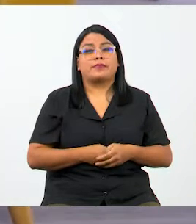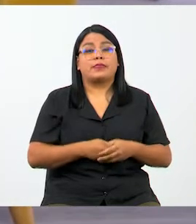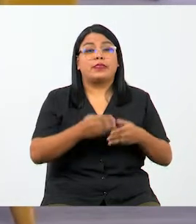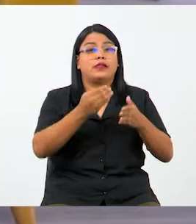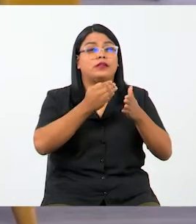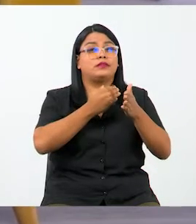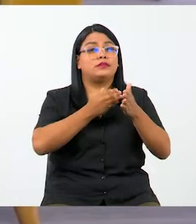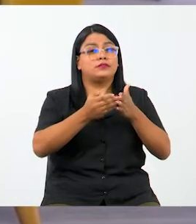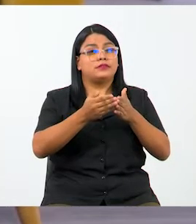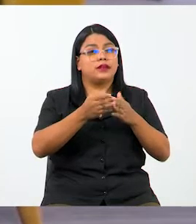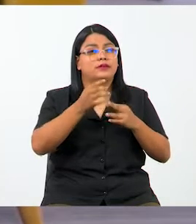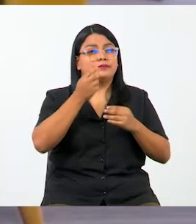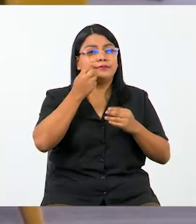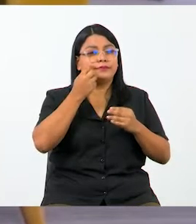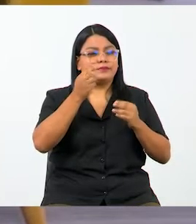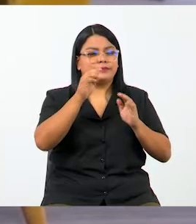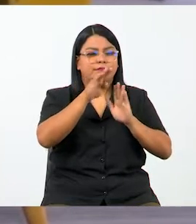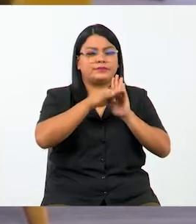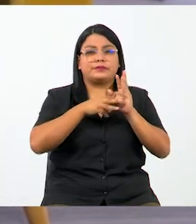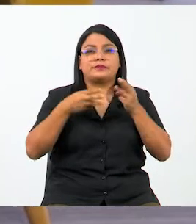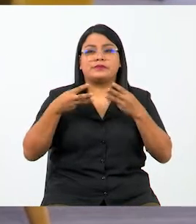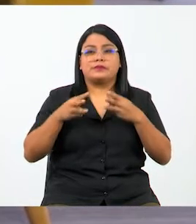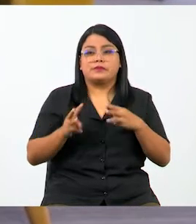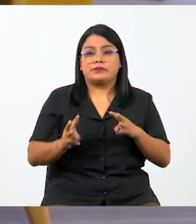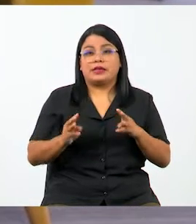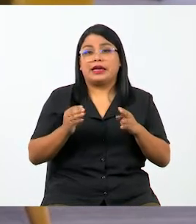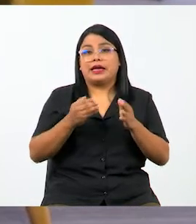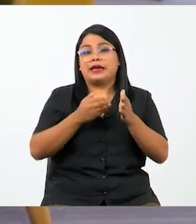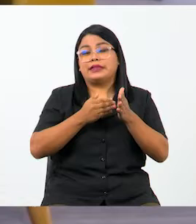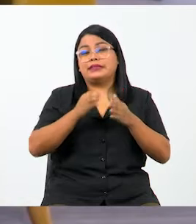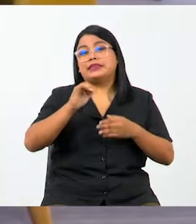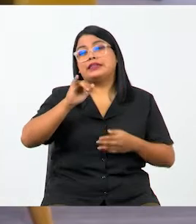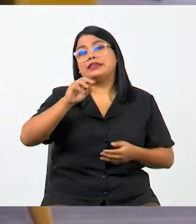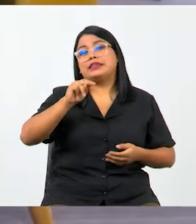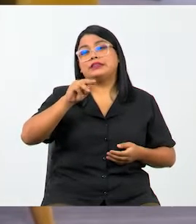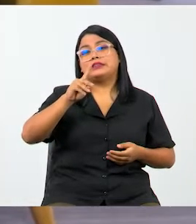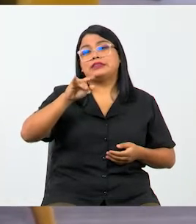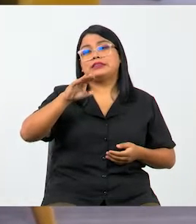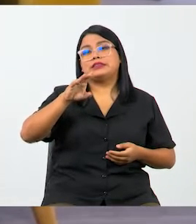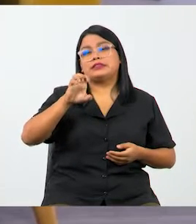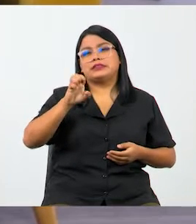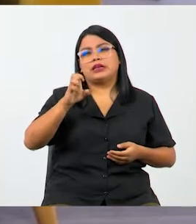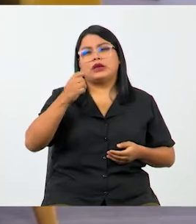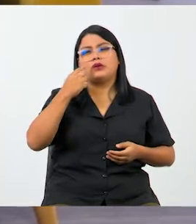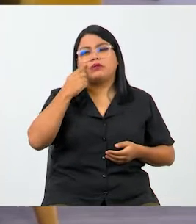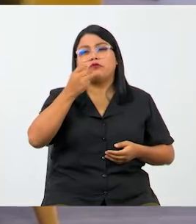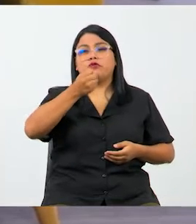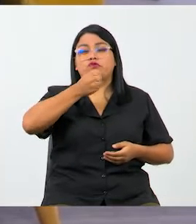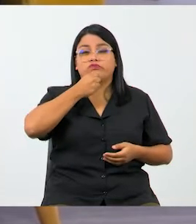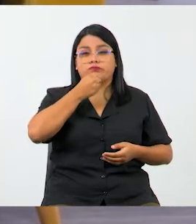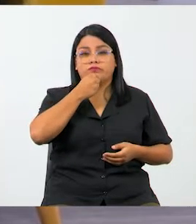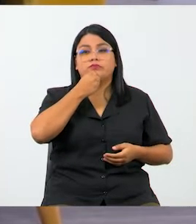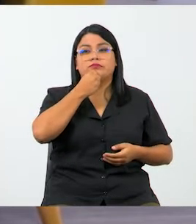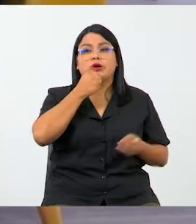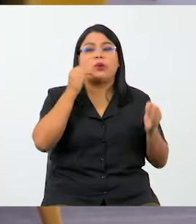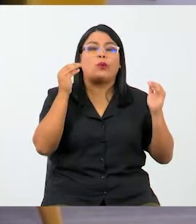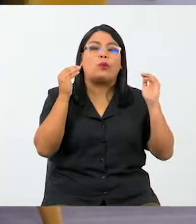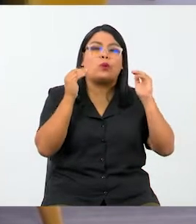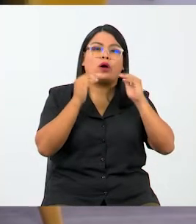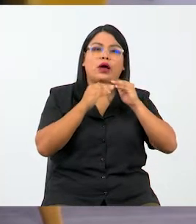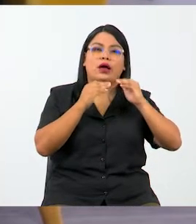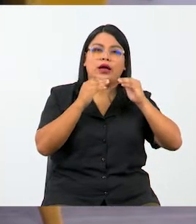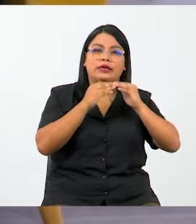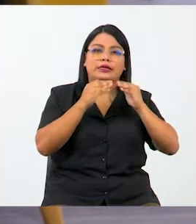guía metodológica es el índice, pero el índice también nos dará información. Además se han seccionado a partir